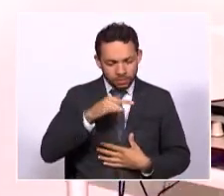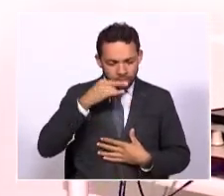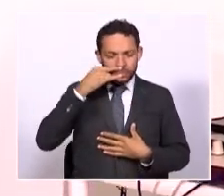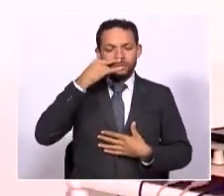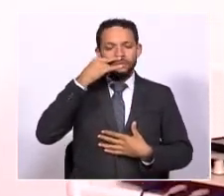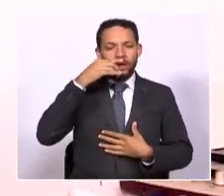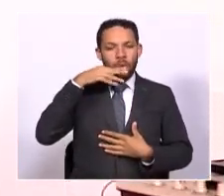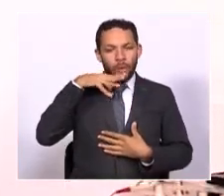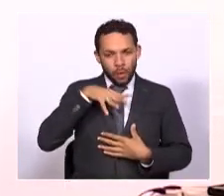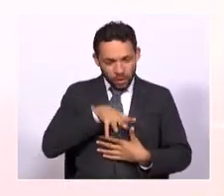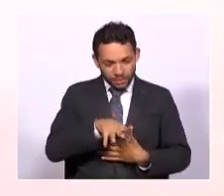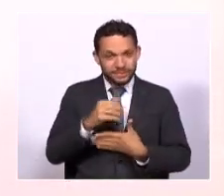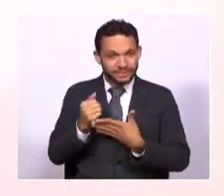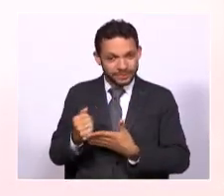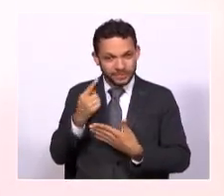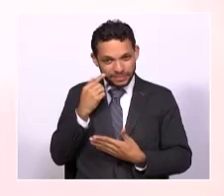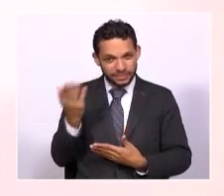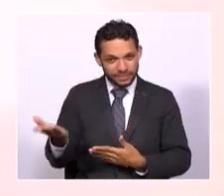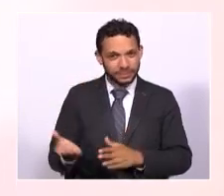Perfecto.